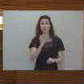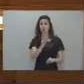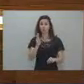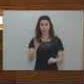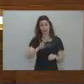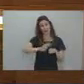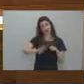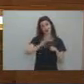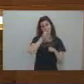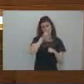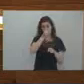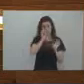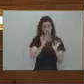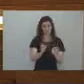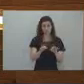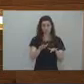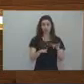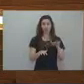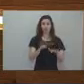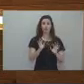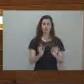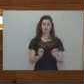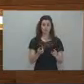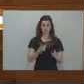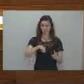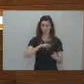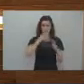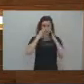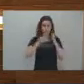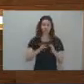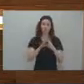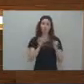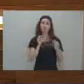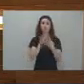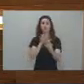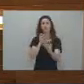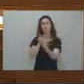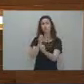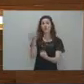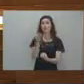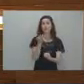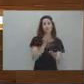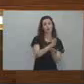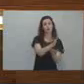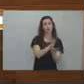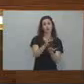del Partido Socialista. Estos son los equilibrios que dan. Y estamos condenados a entenderlos para hacer políticas de un tipo o de otro.